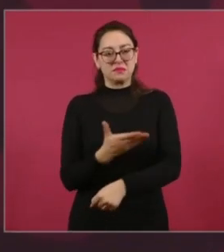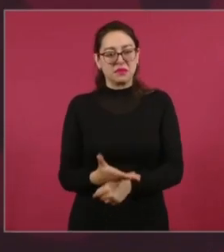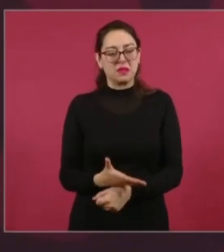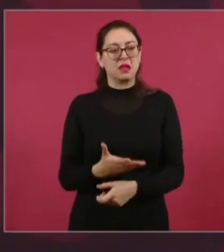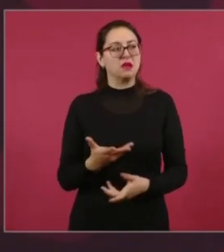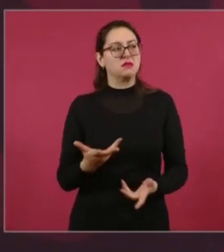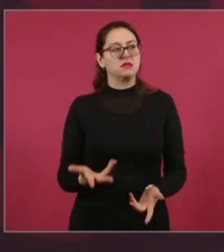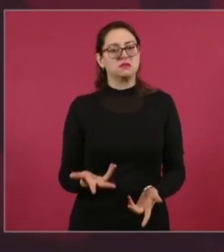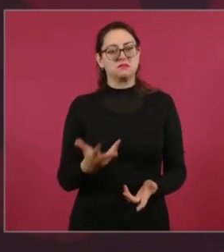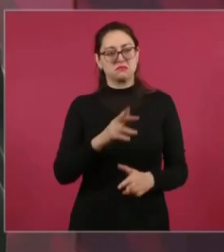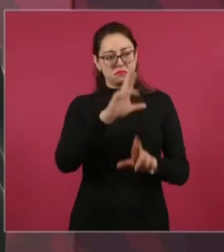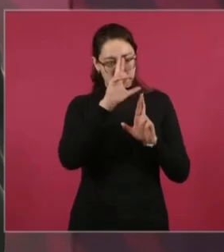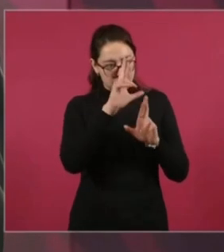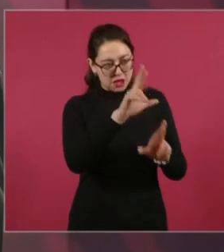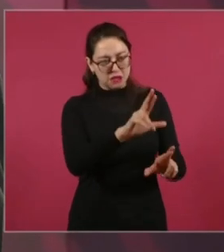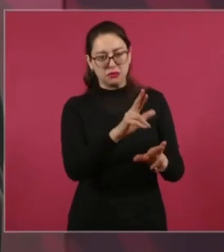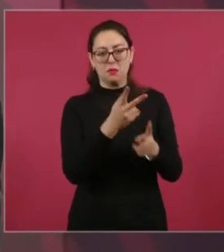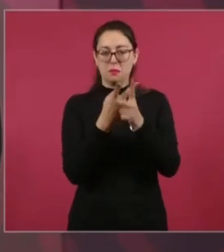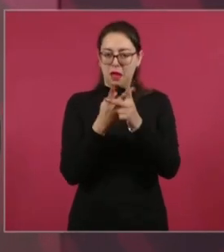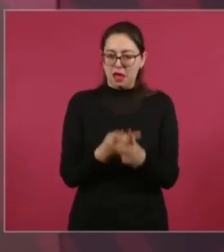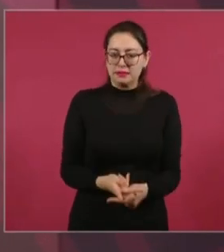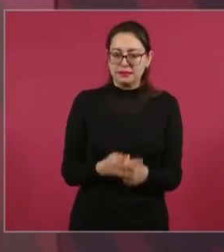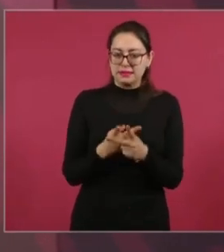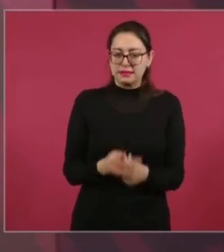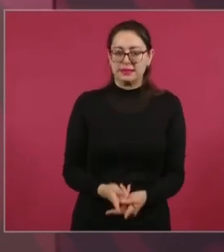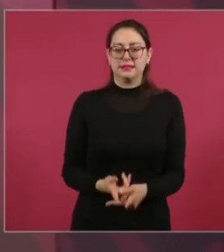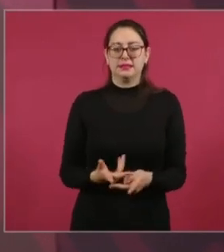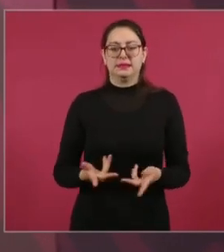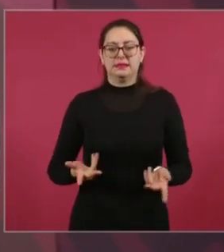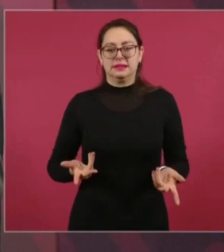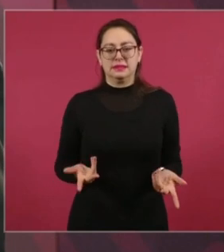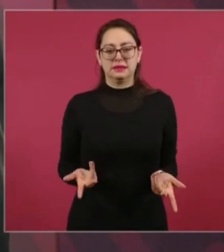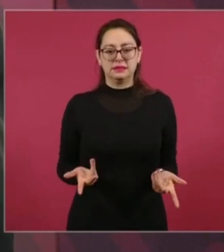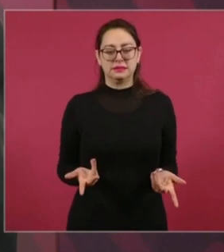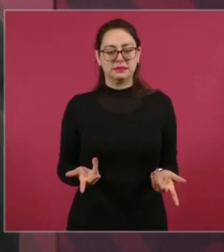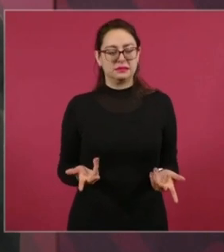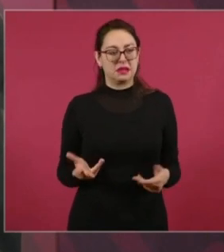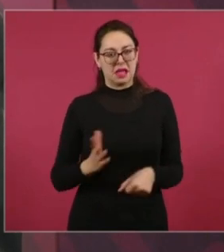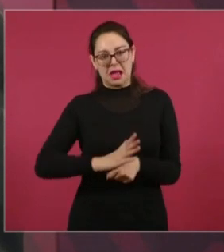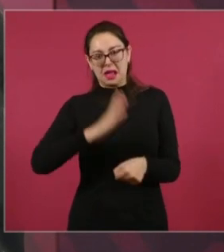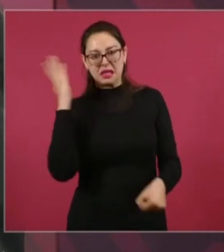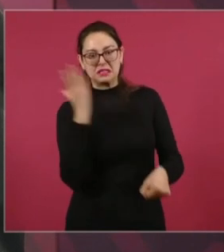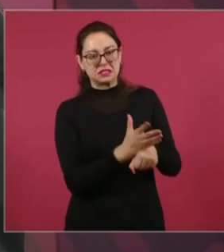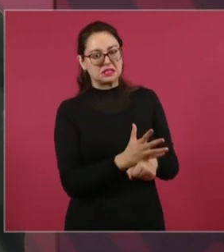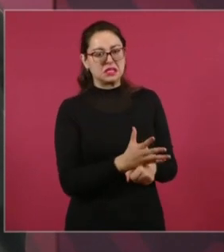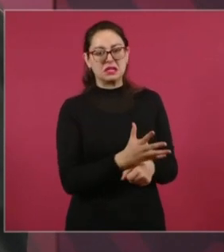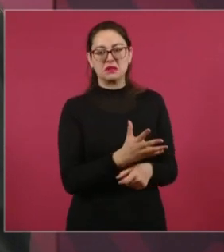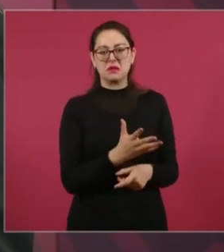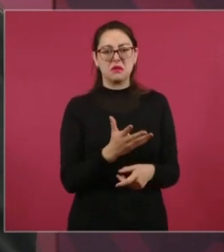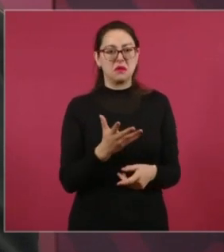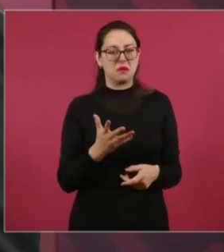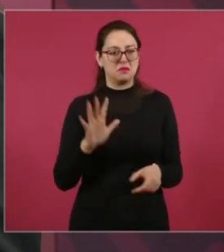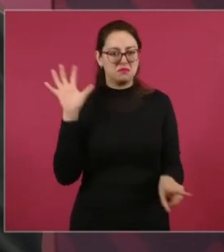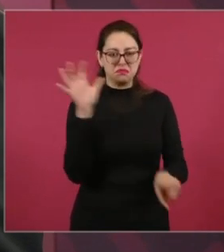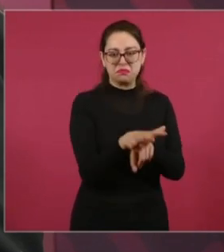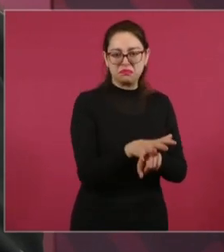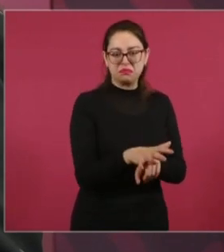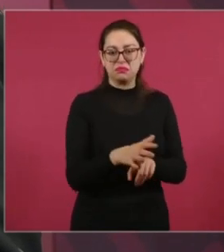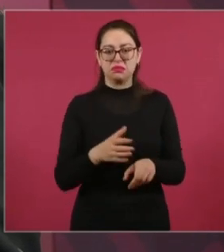incapaz de censurar a nadie.